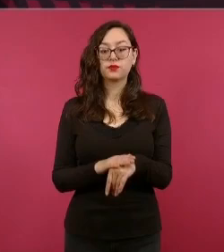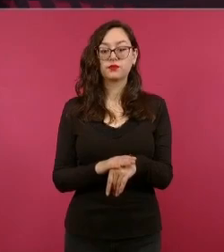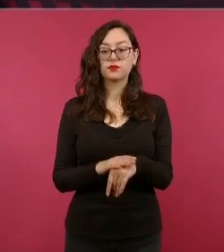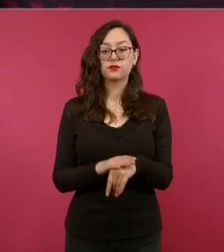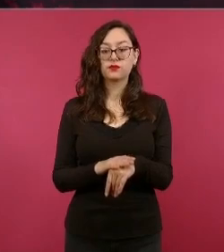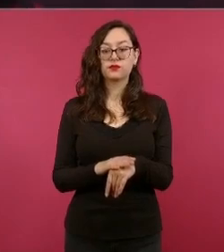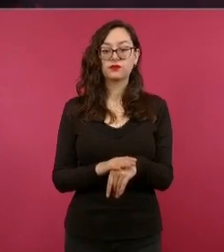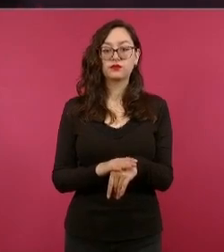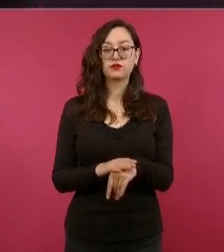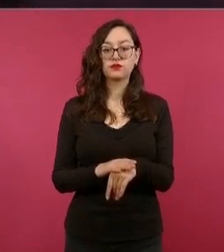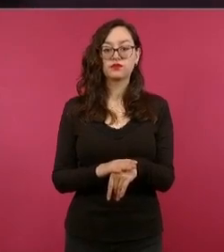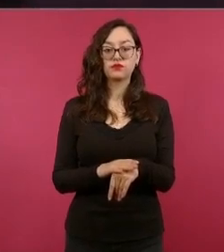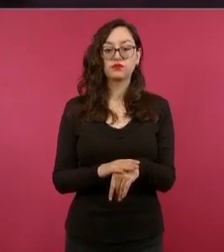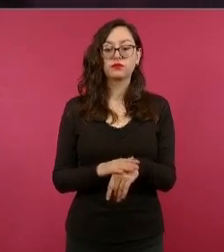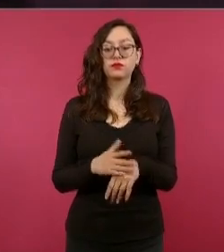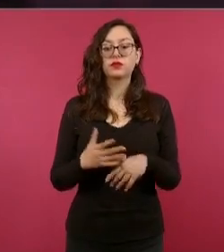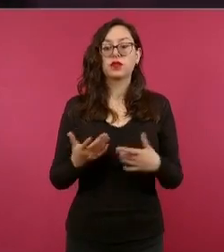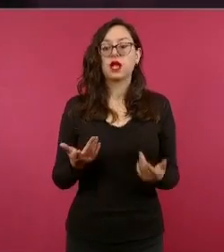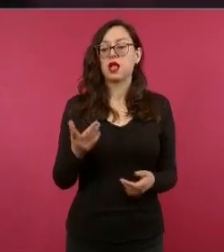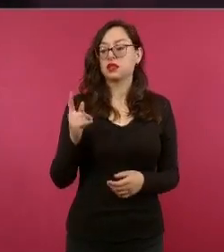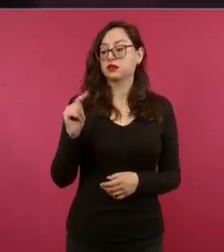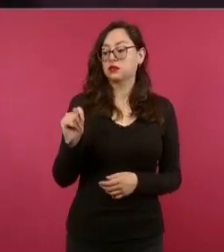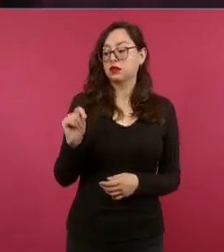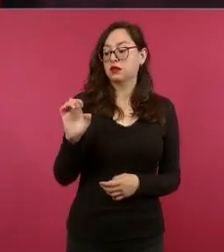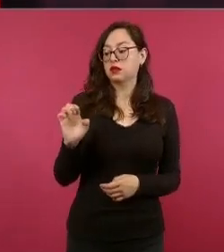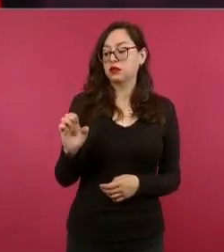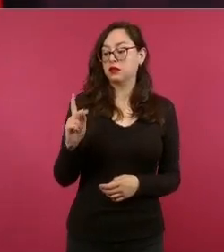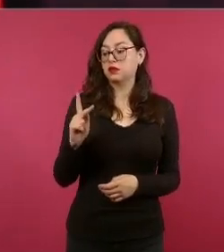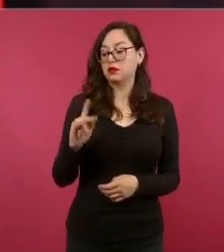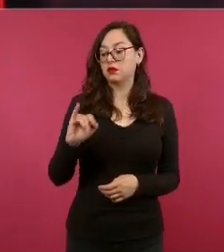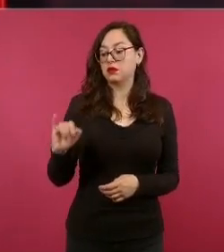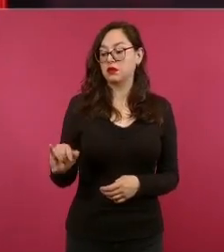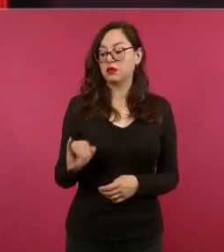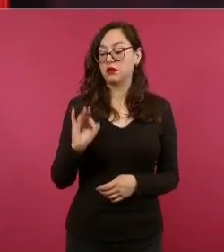ya la confirmación del Tribunal Electoral